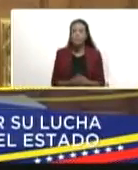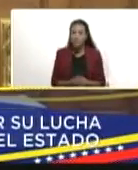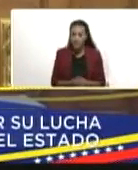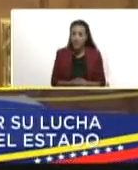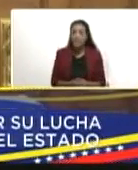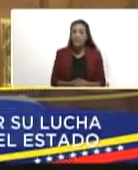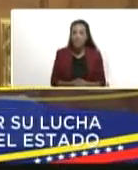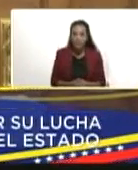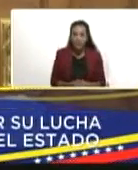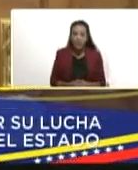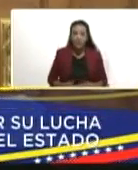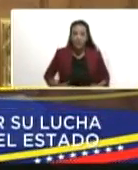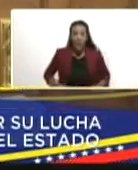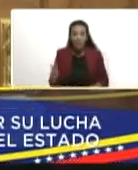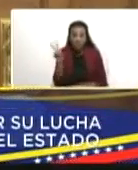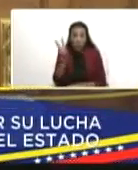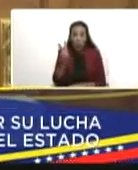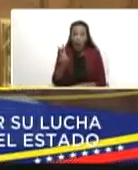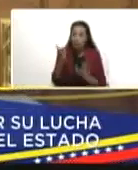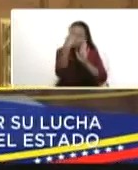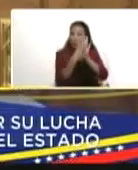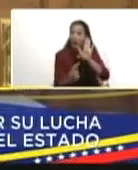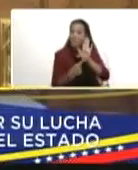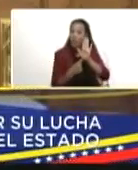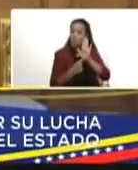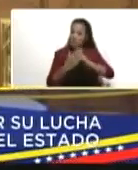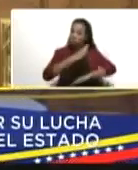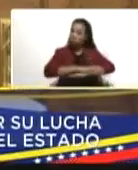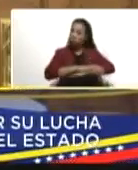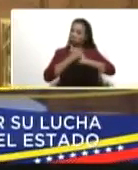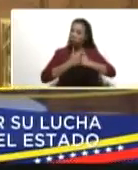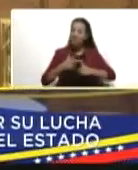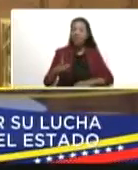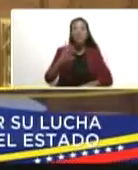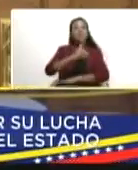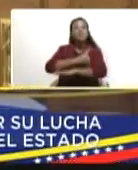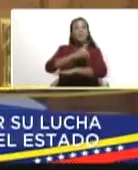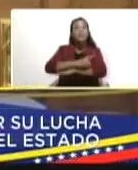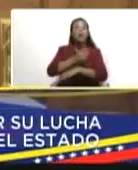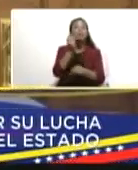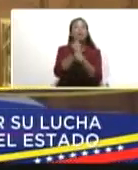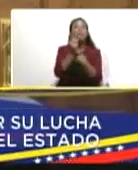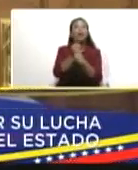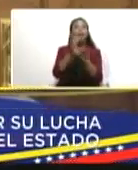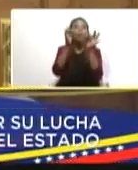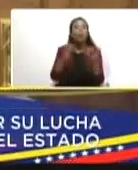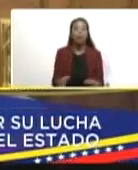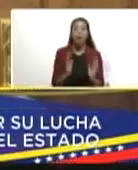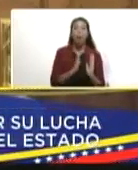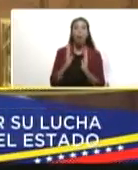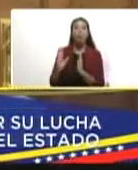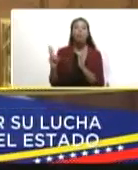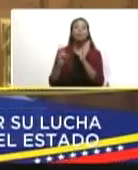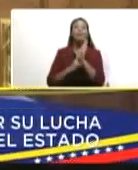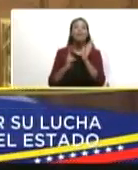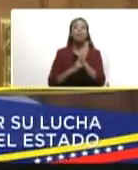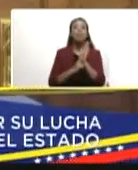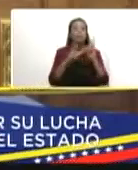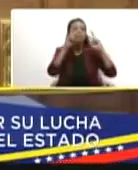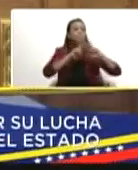trabajadora la Venezuela del ejemplo de la disciplina del orden de la